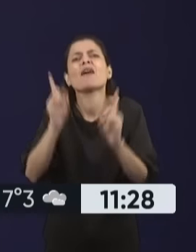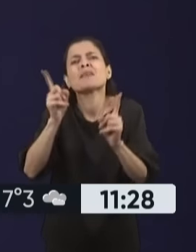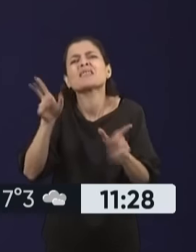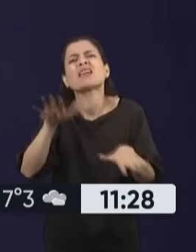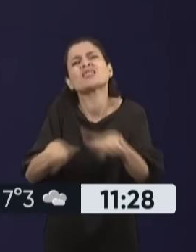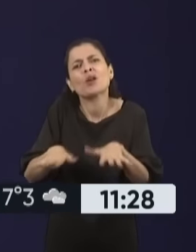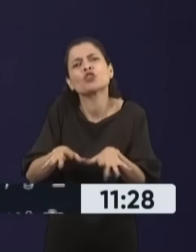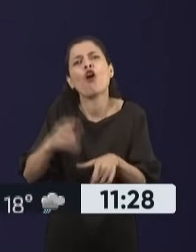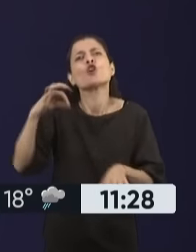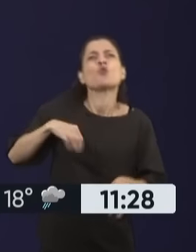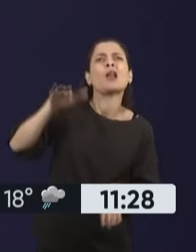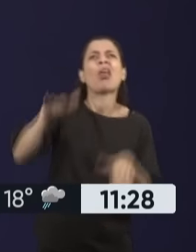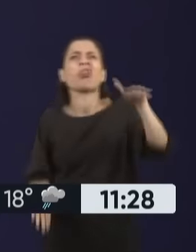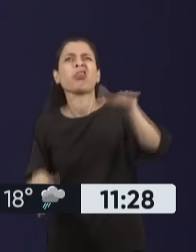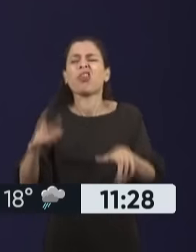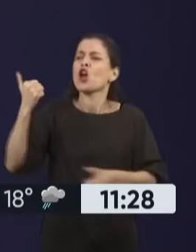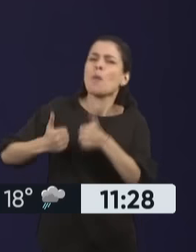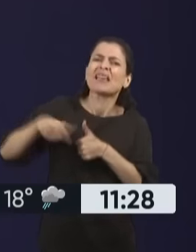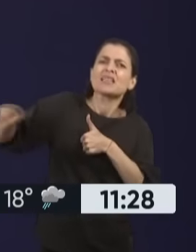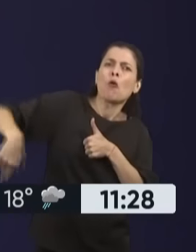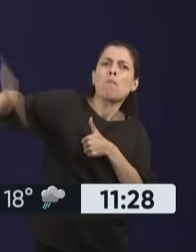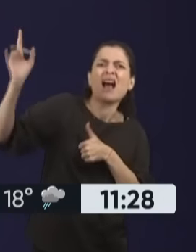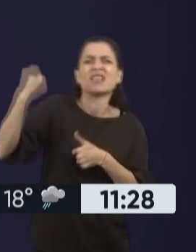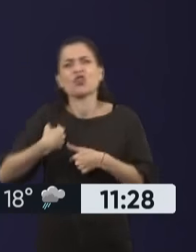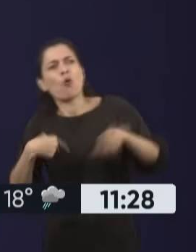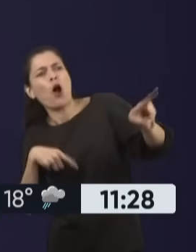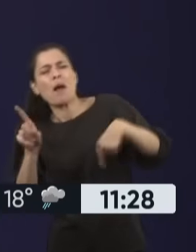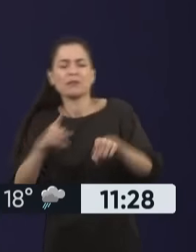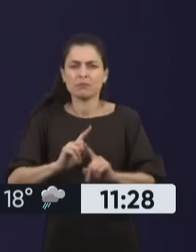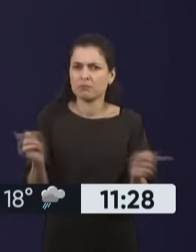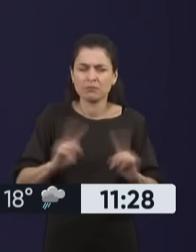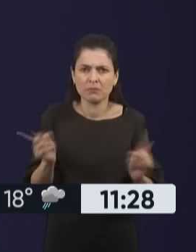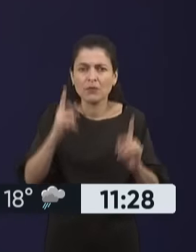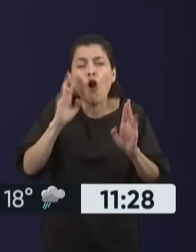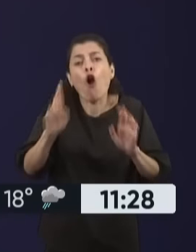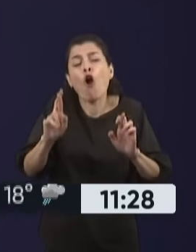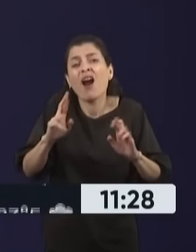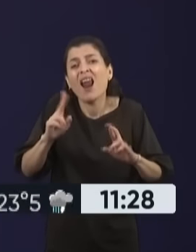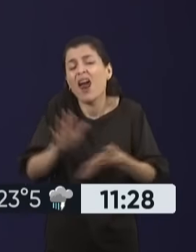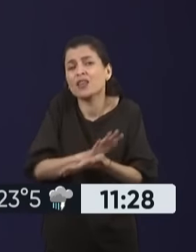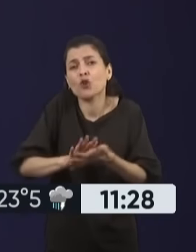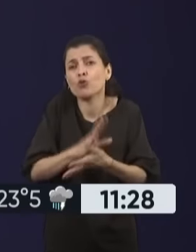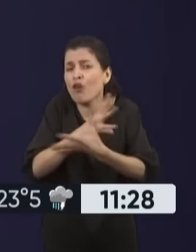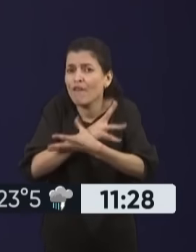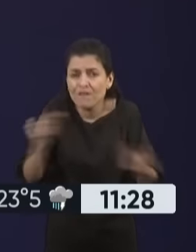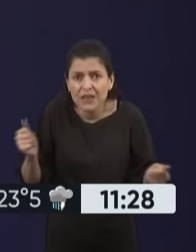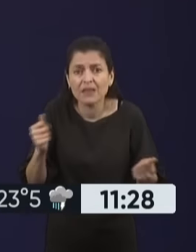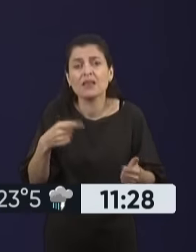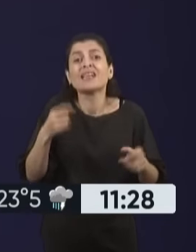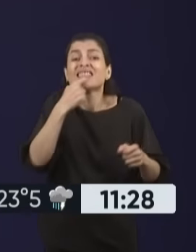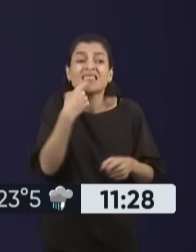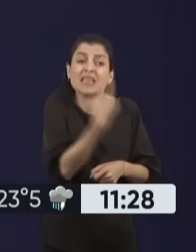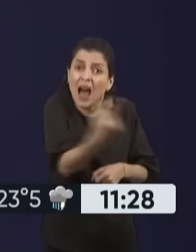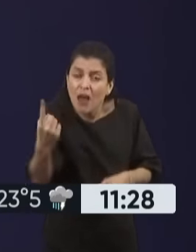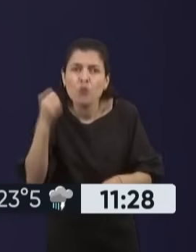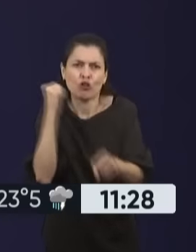ganas 300 más que yo o al revés y que sea simplemente que todos ganamos lo que para el puesto que tenemos para la tarea que hacemos o